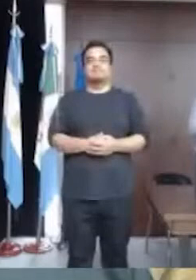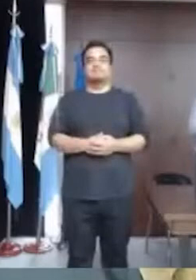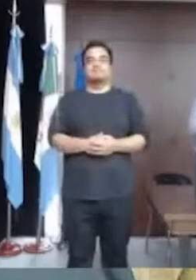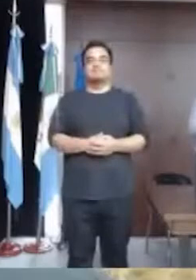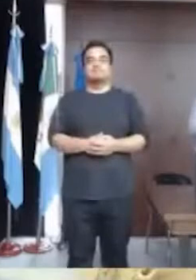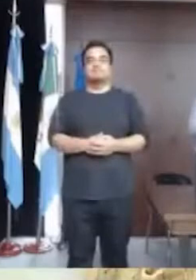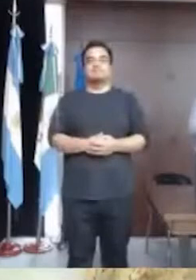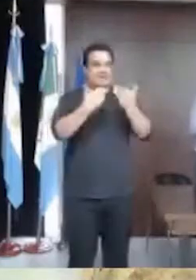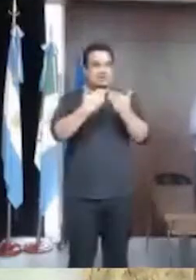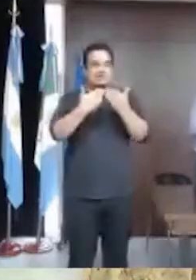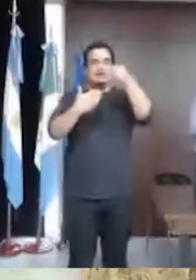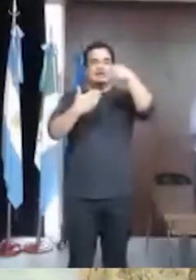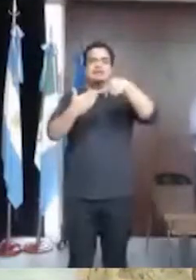para